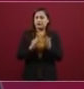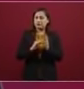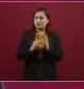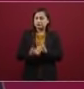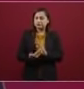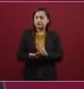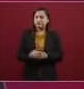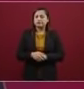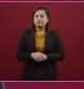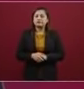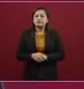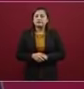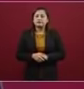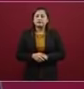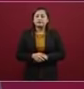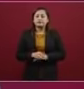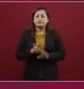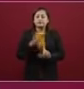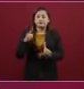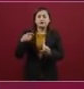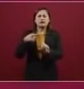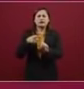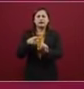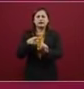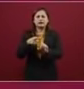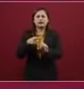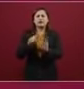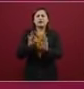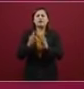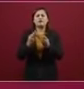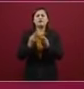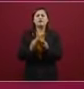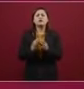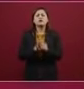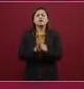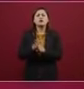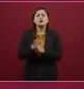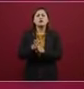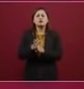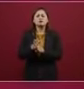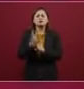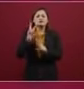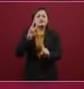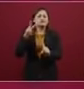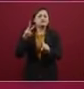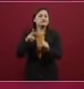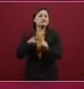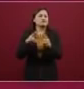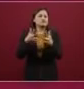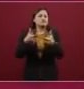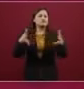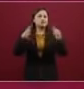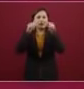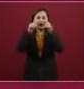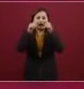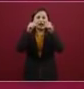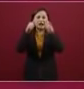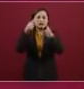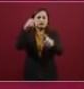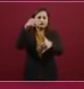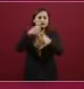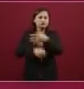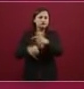el eje de la estrategia nuestra es una visión amplia que vaya a la atención de las causas profundas que